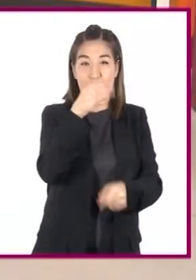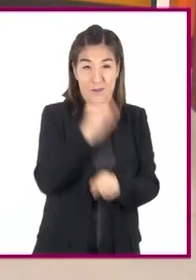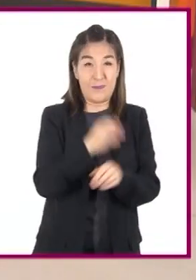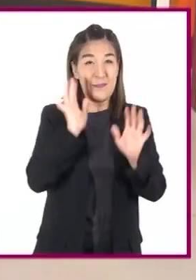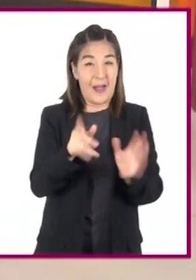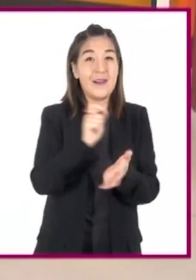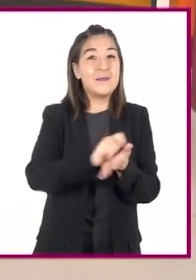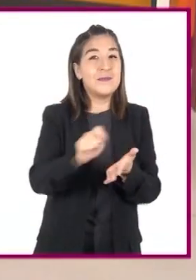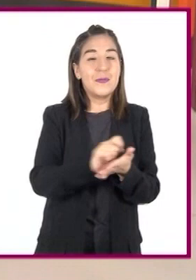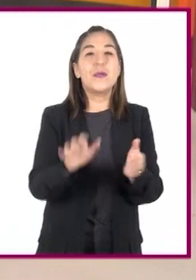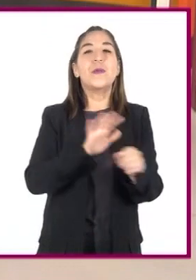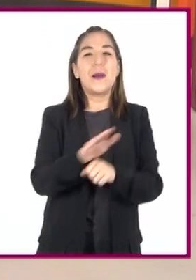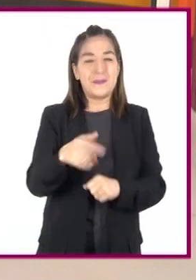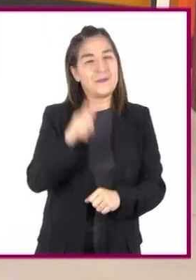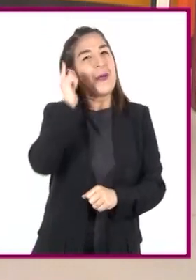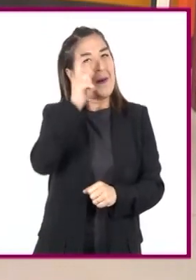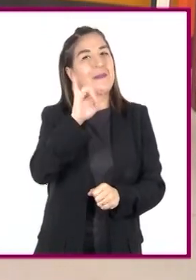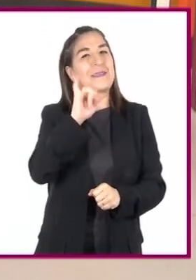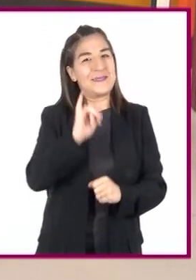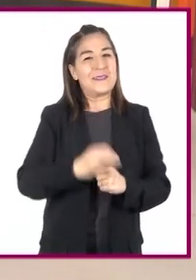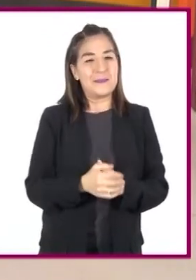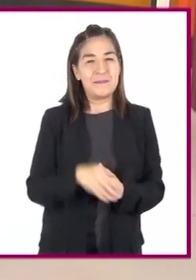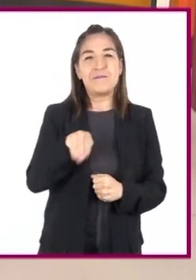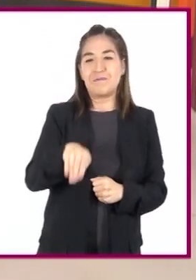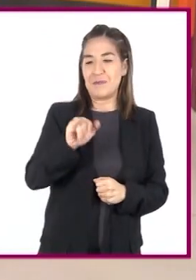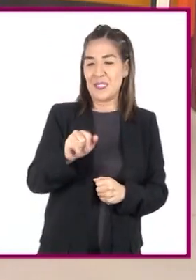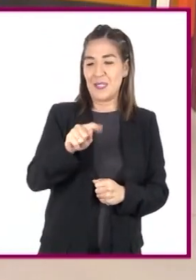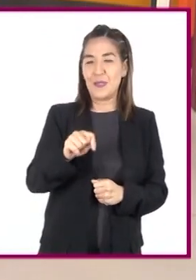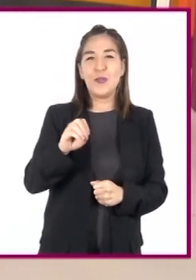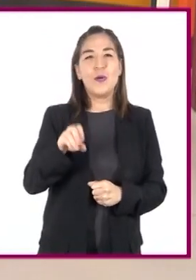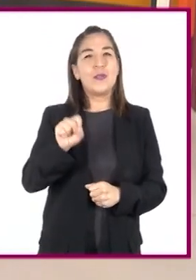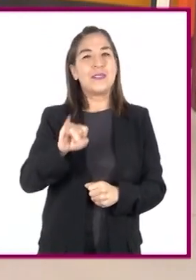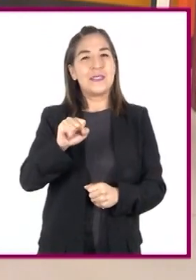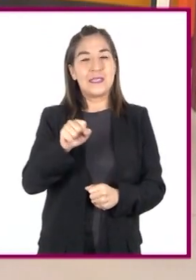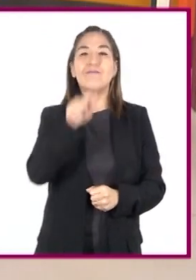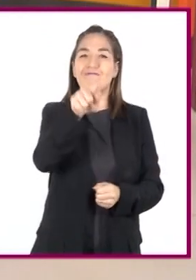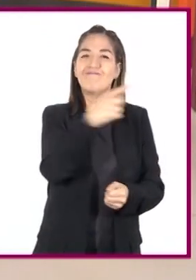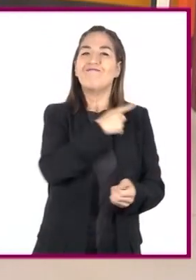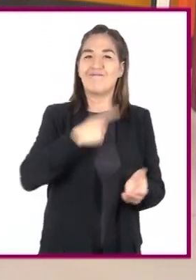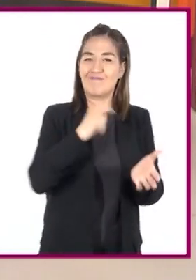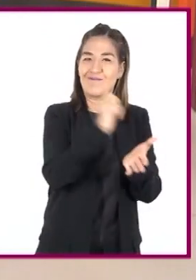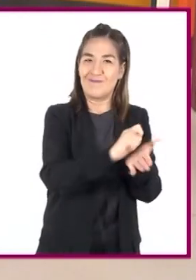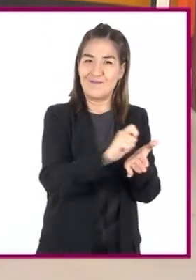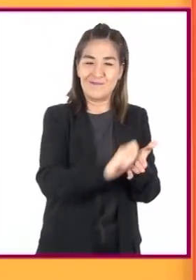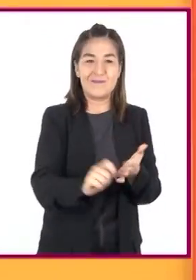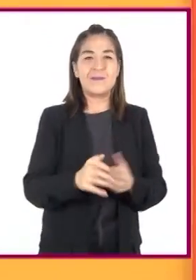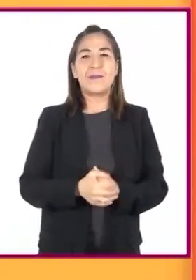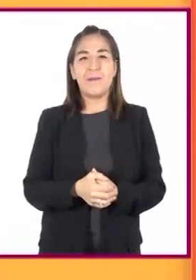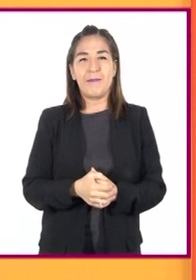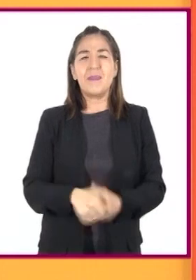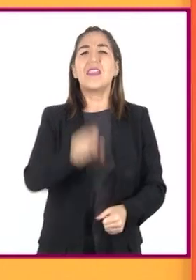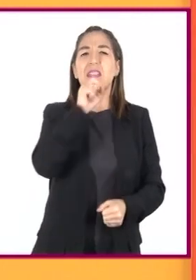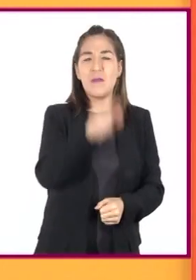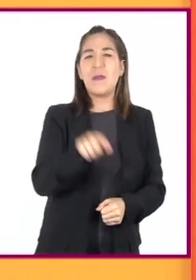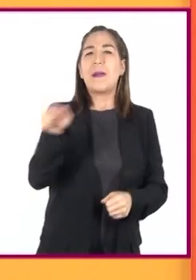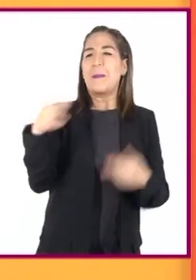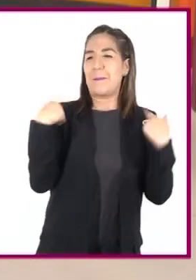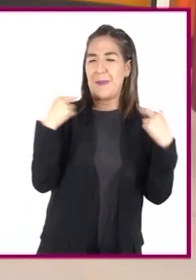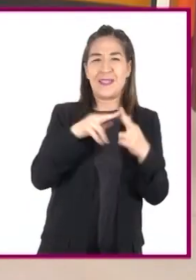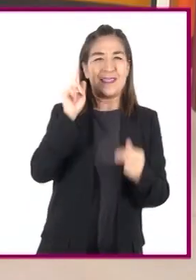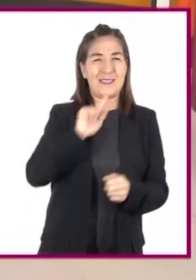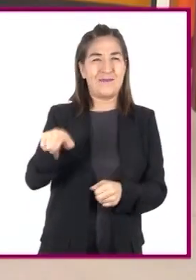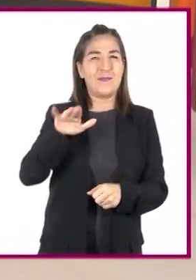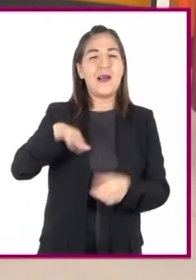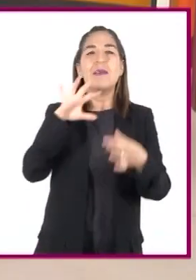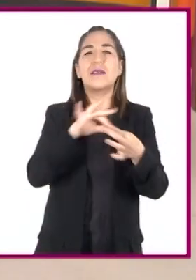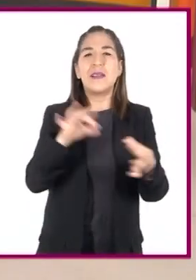ella? Estoy seguro que sí, mitosis. Profesor Rodolfo, también mencionó la maestra que hay una